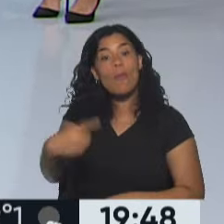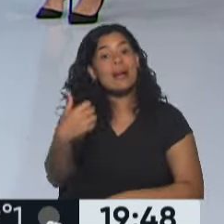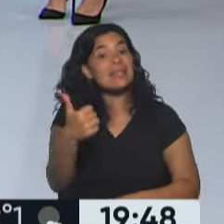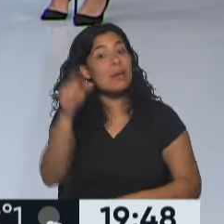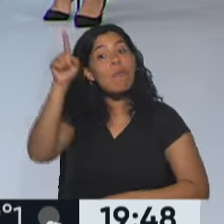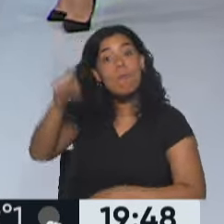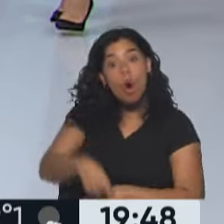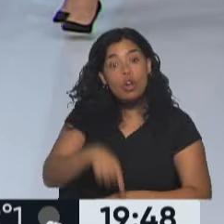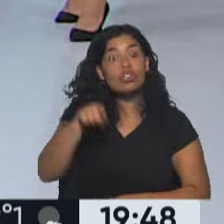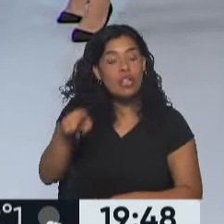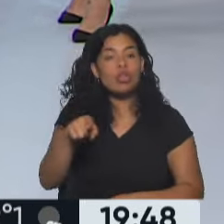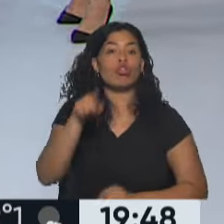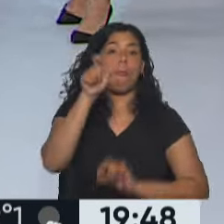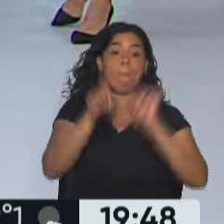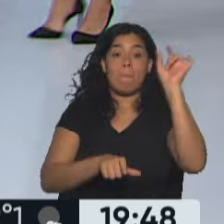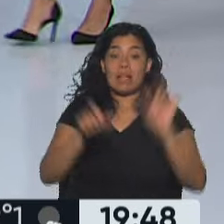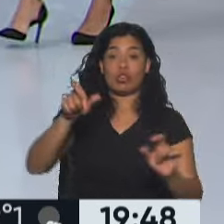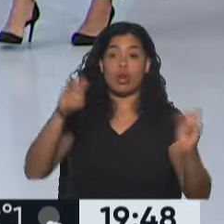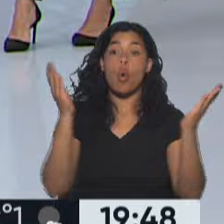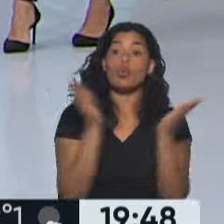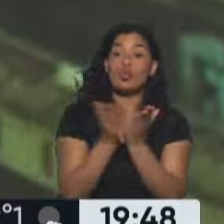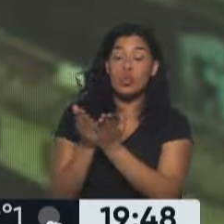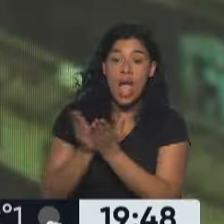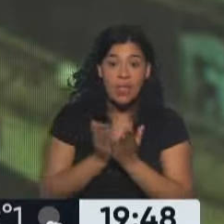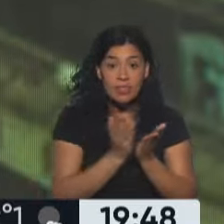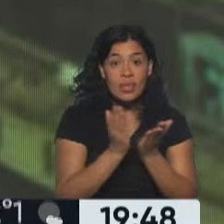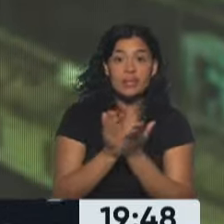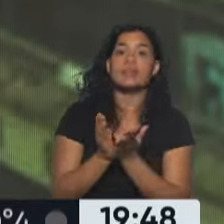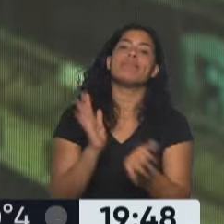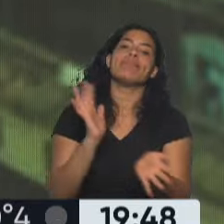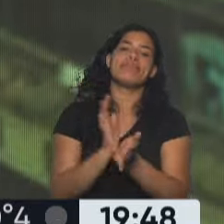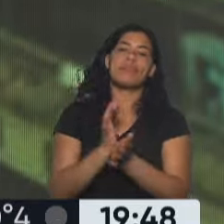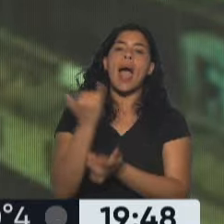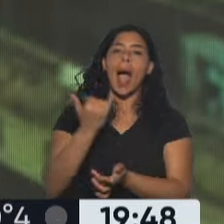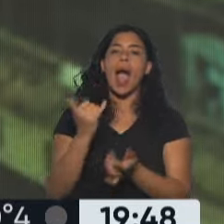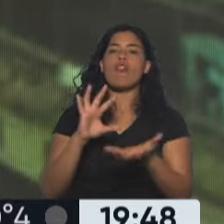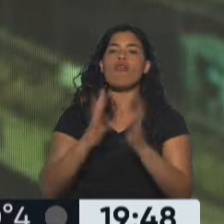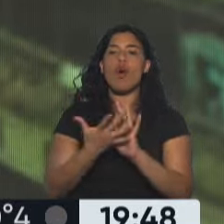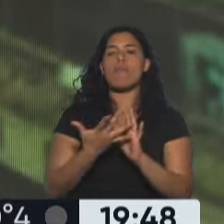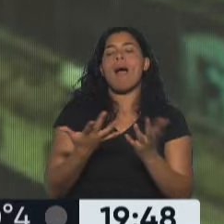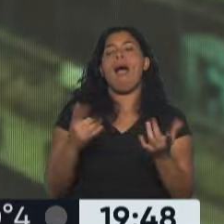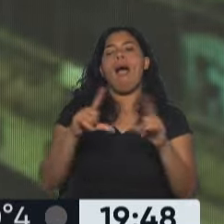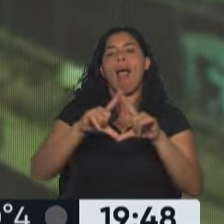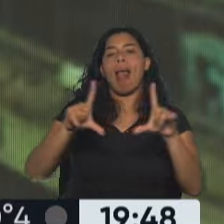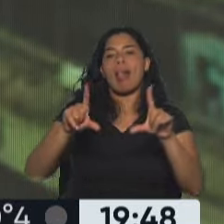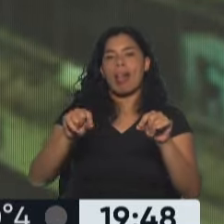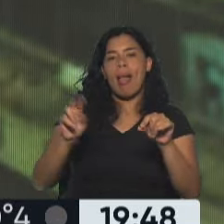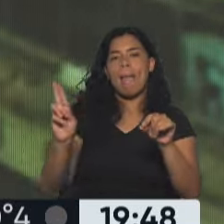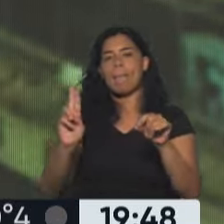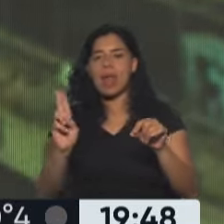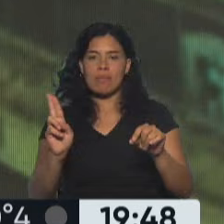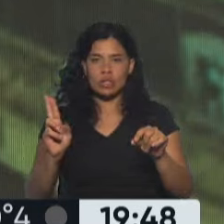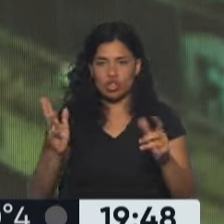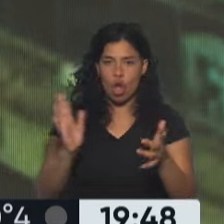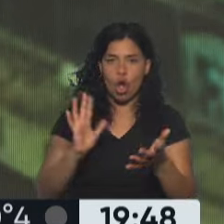de los estudiantes universitarios tienen una matrícula regular. ¿Qué quiero decir con esto? El gobierno asegura que ser regular